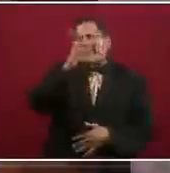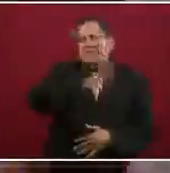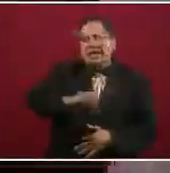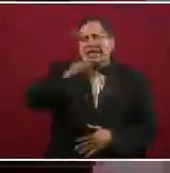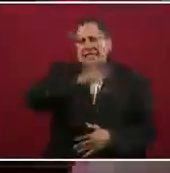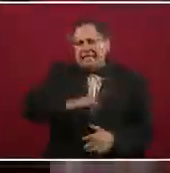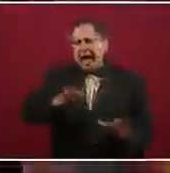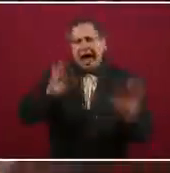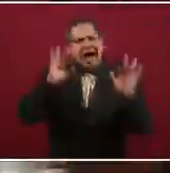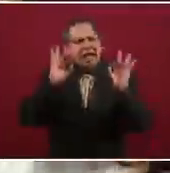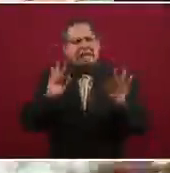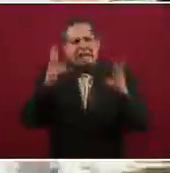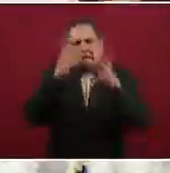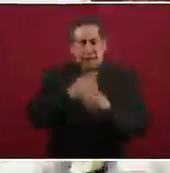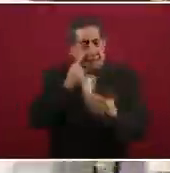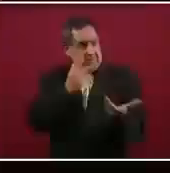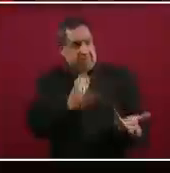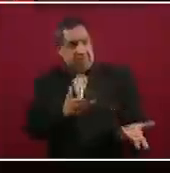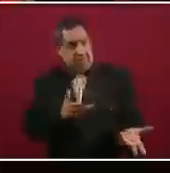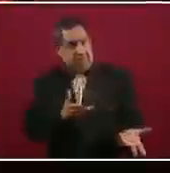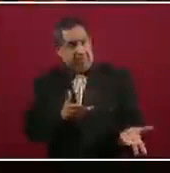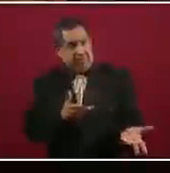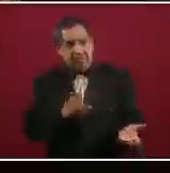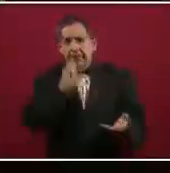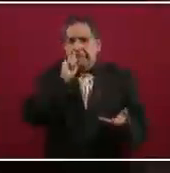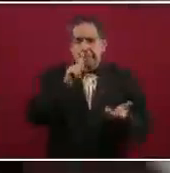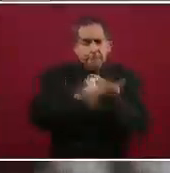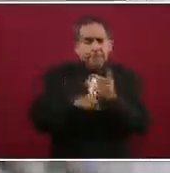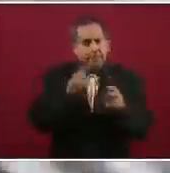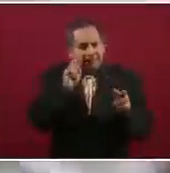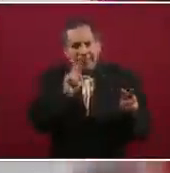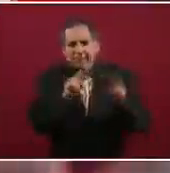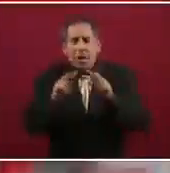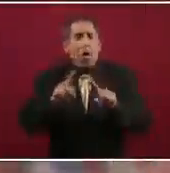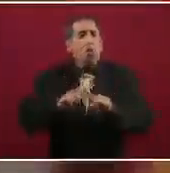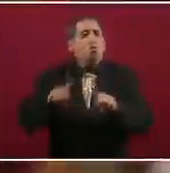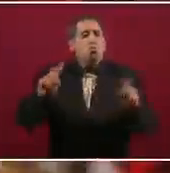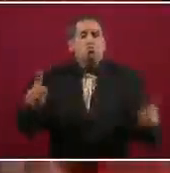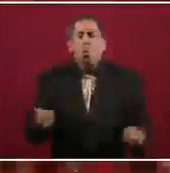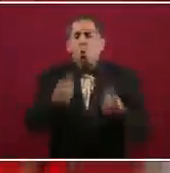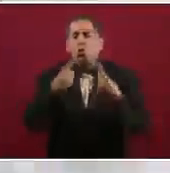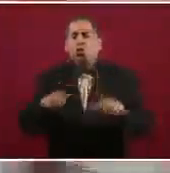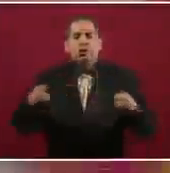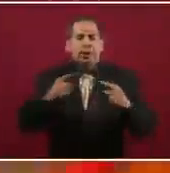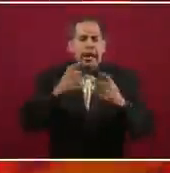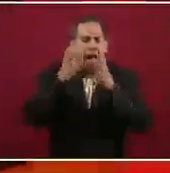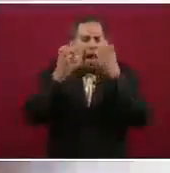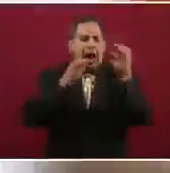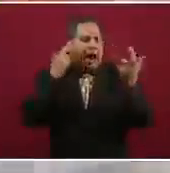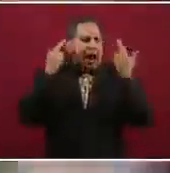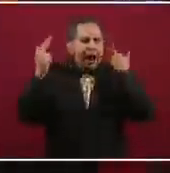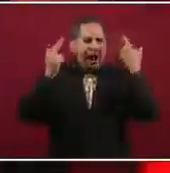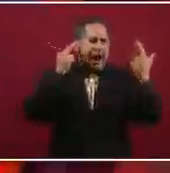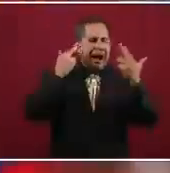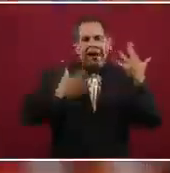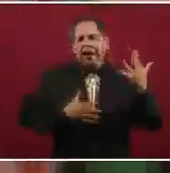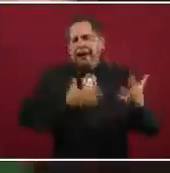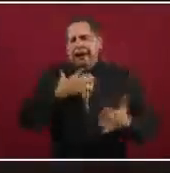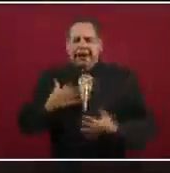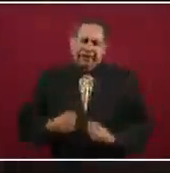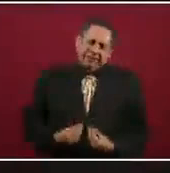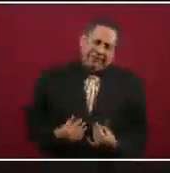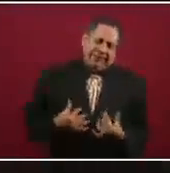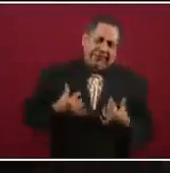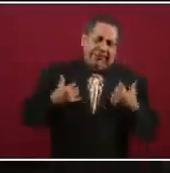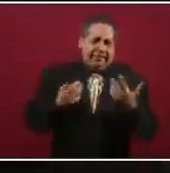pues eso en torno también, o de fondo también, con todas estas músicas, hace un bullicio y una algarabía. Y aquí está